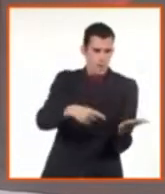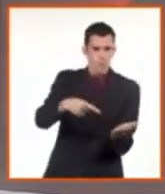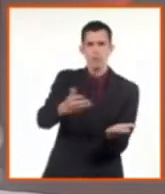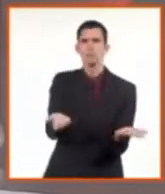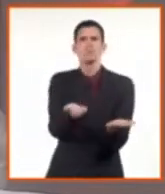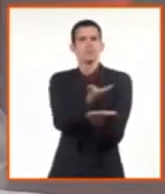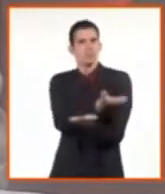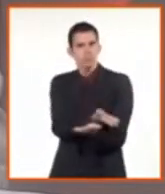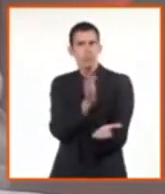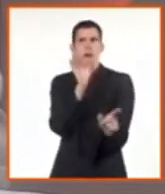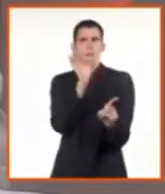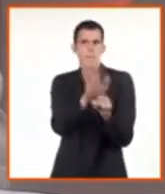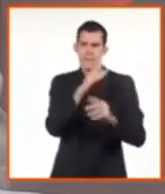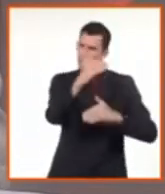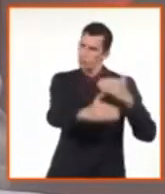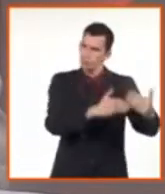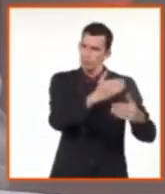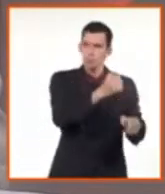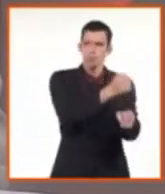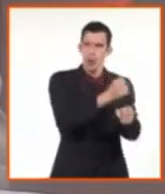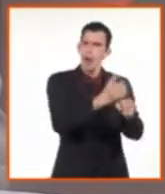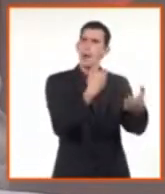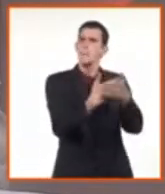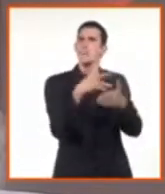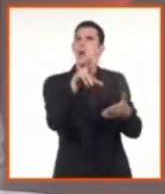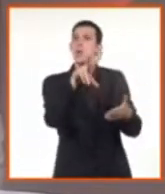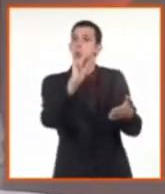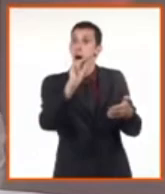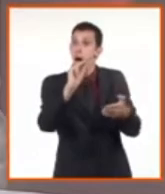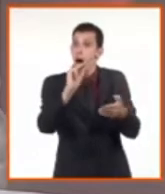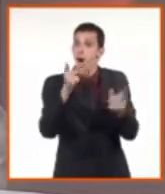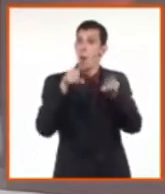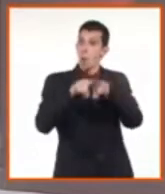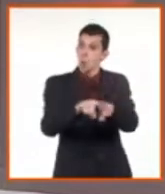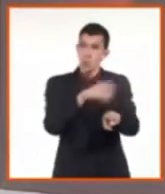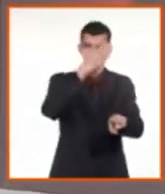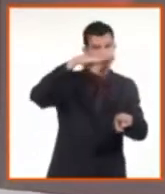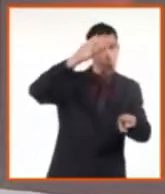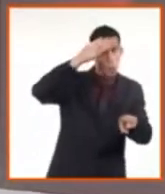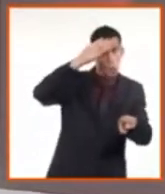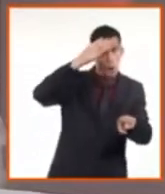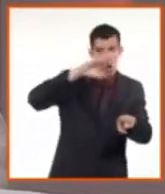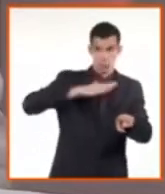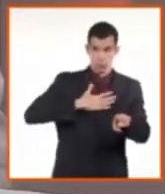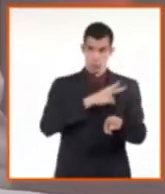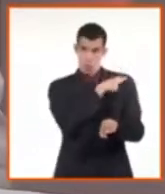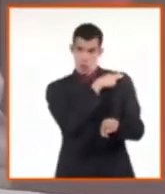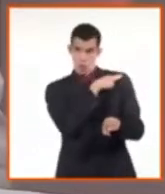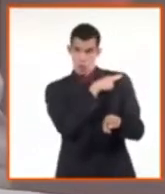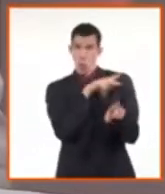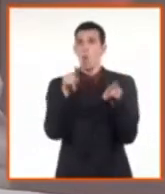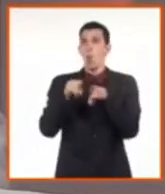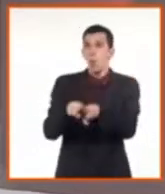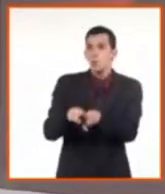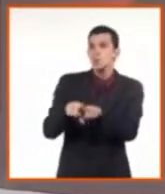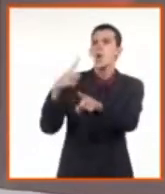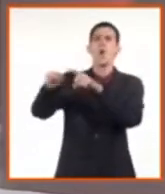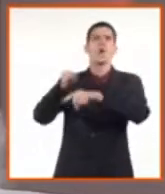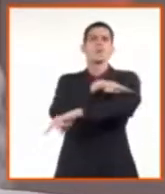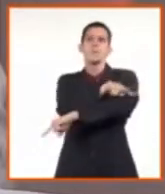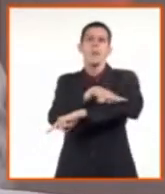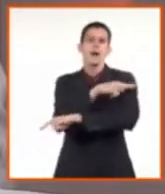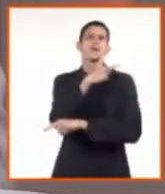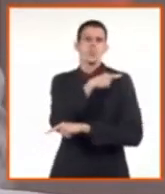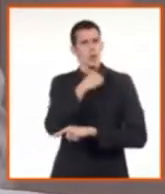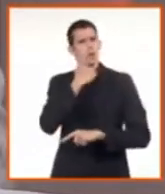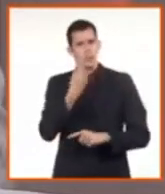selectiva la creación de empresas mixtas justamente al amparo de la ley de inversión extranjera para